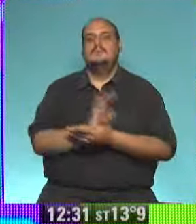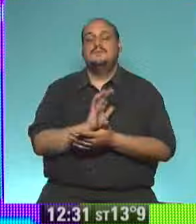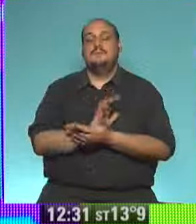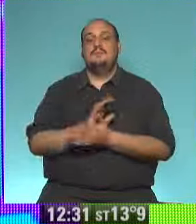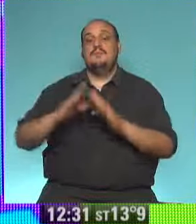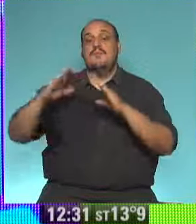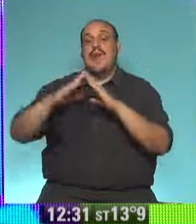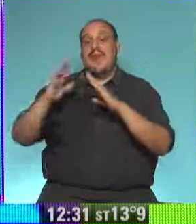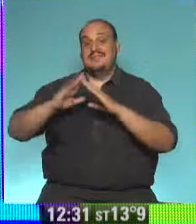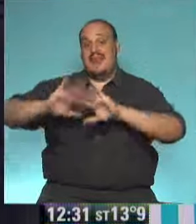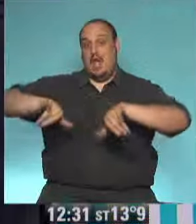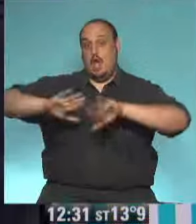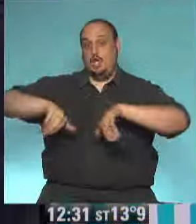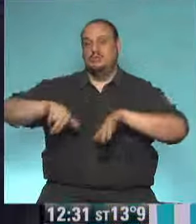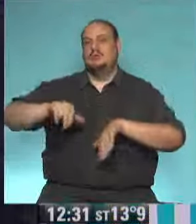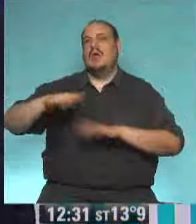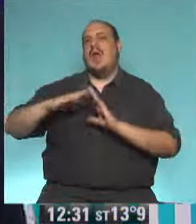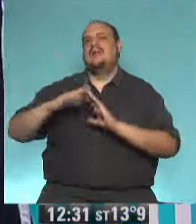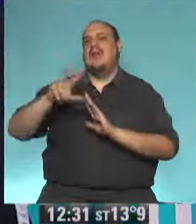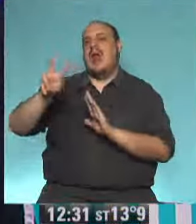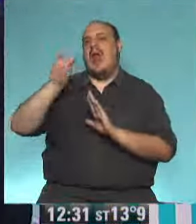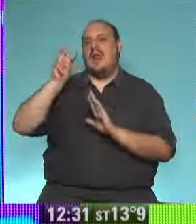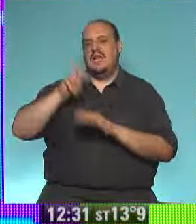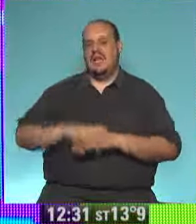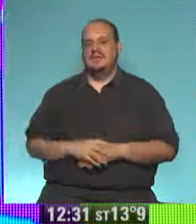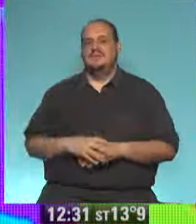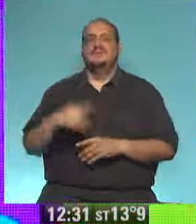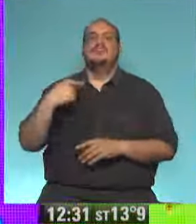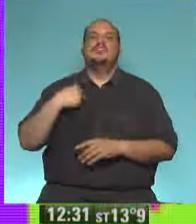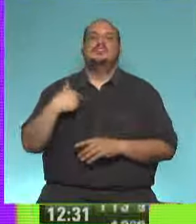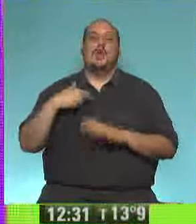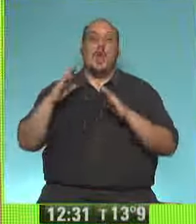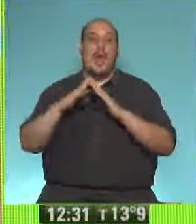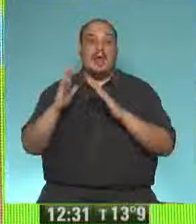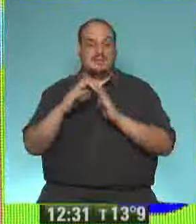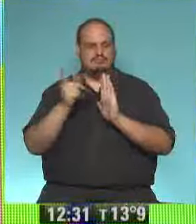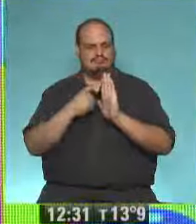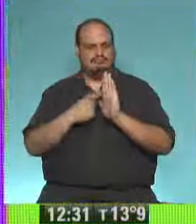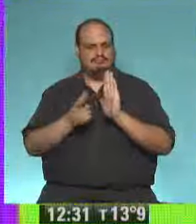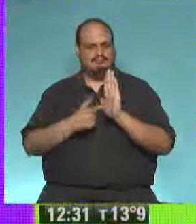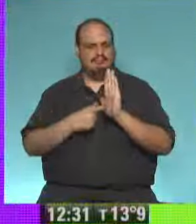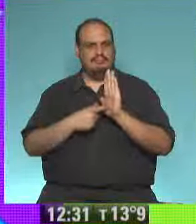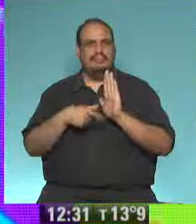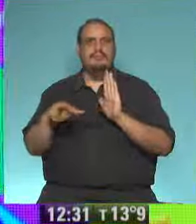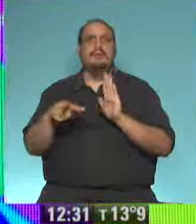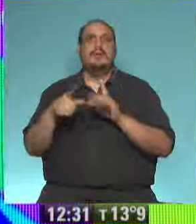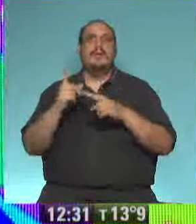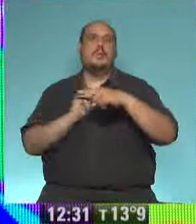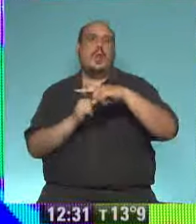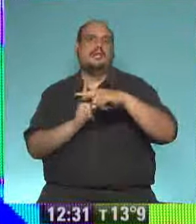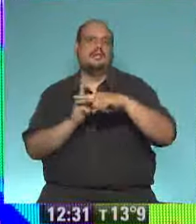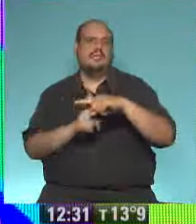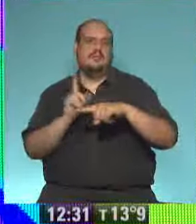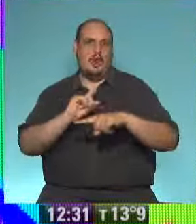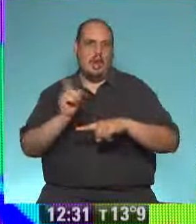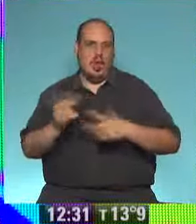casa en la costa. Bien. ¿Qué les parece? Bien. Yo les voy a dar características de una casa en la costa que no tiene muchas ventajas. Justamente